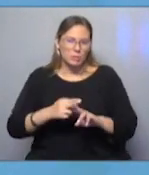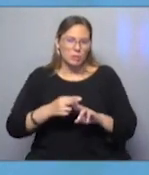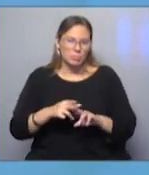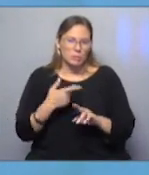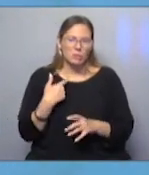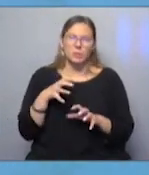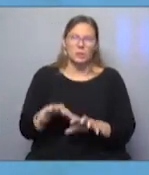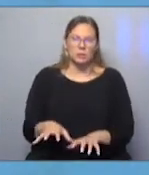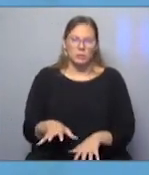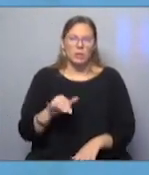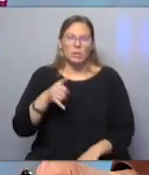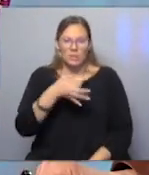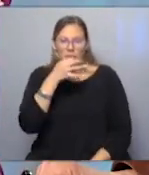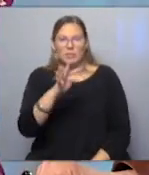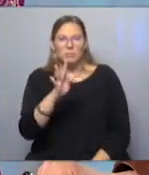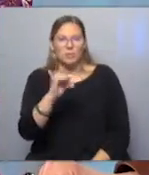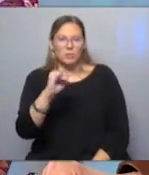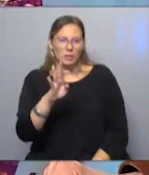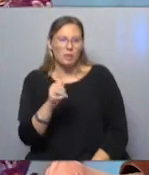si decimos tipo los chicos